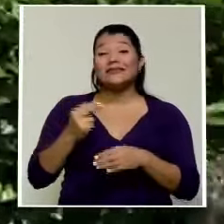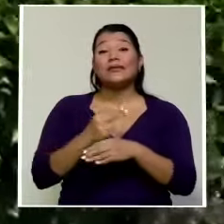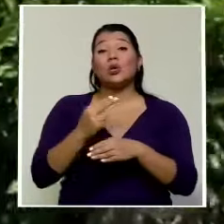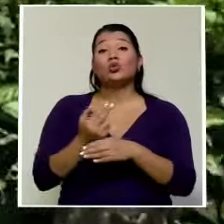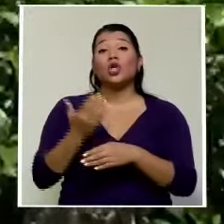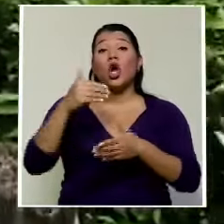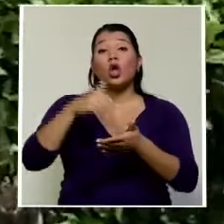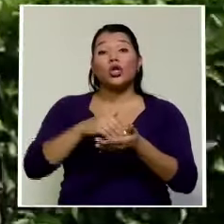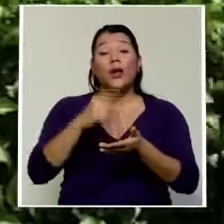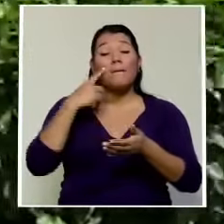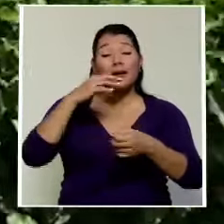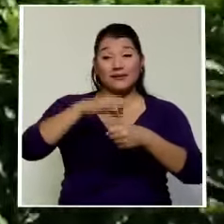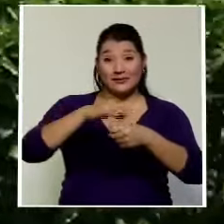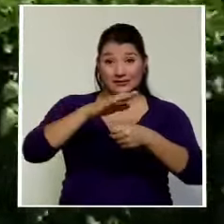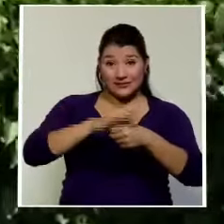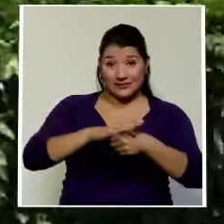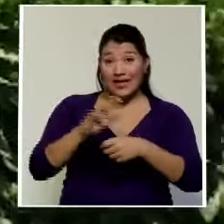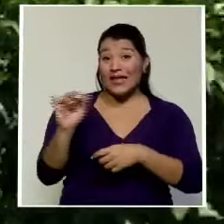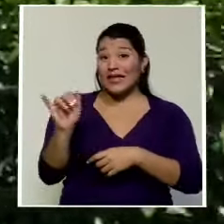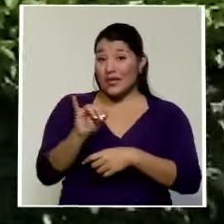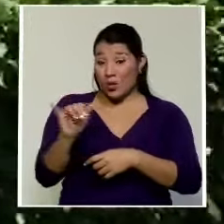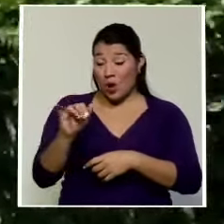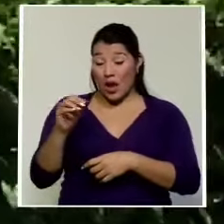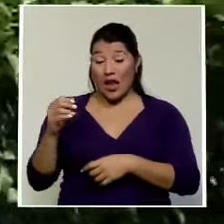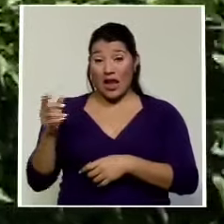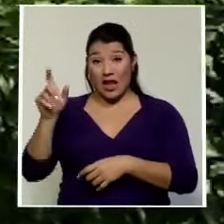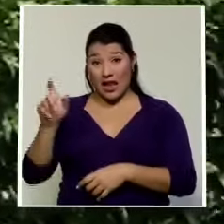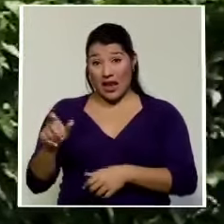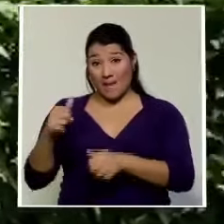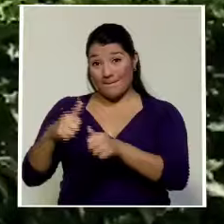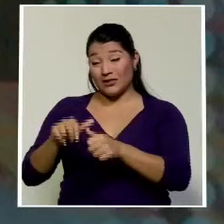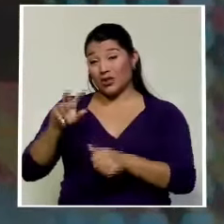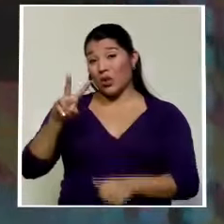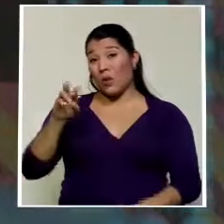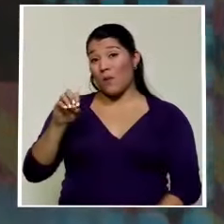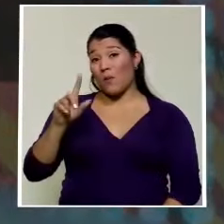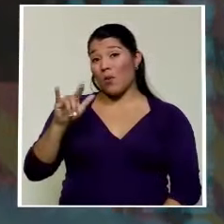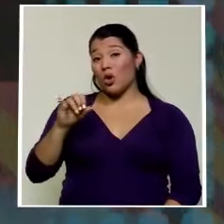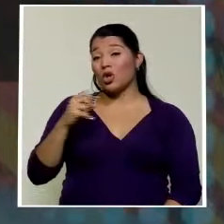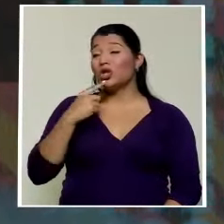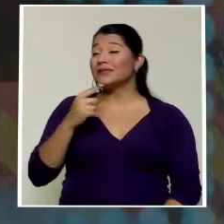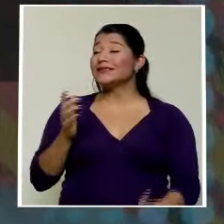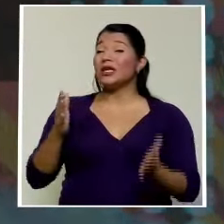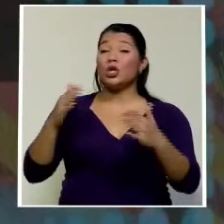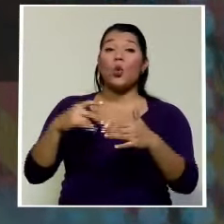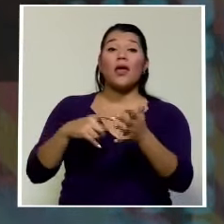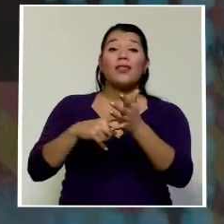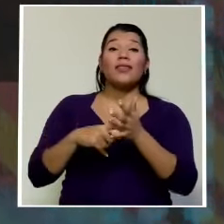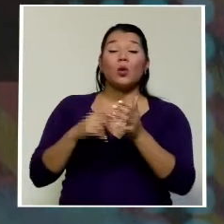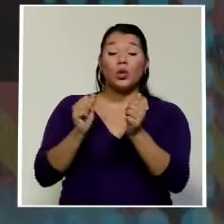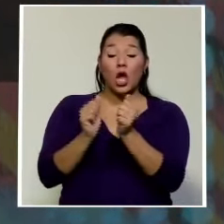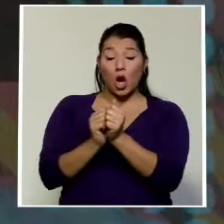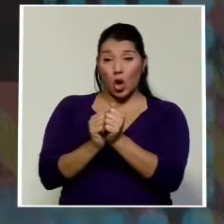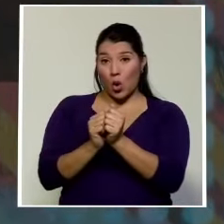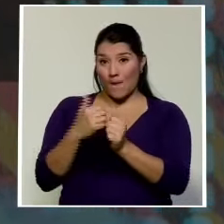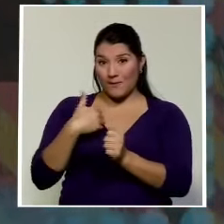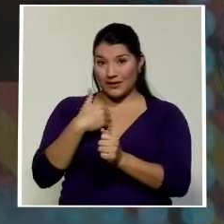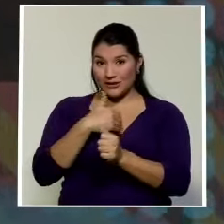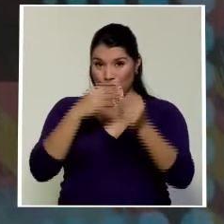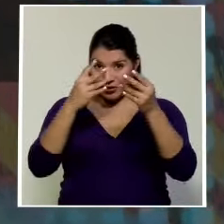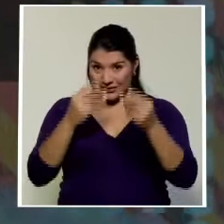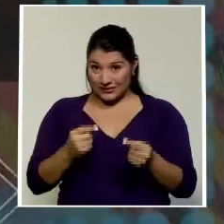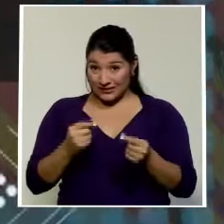Bolio rechazó contundentemente alguna deuda con el fisco. Debe existir algún error en esta